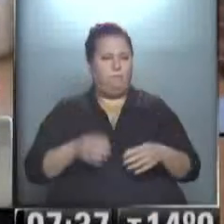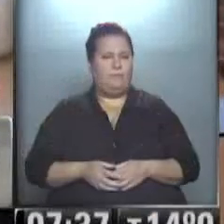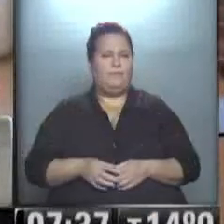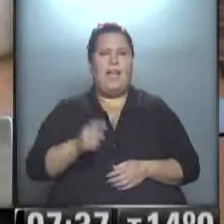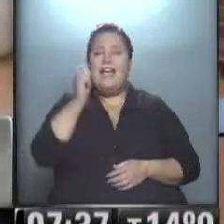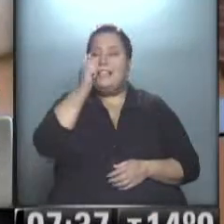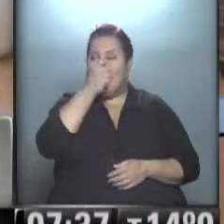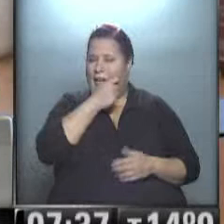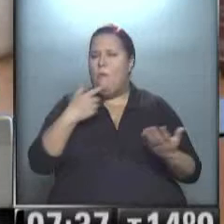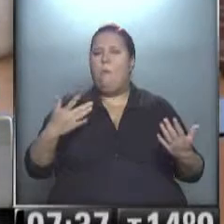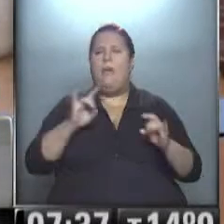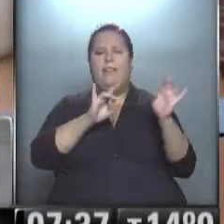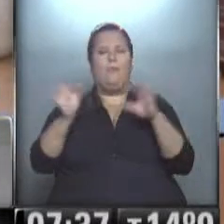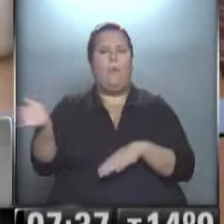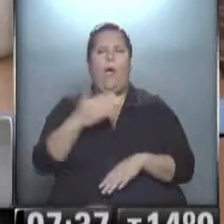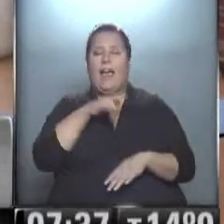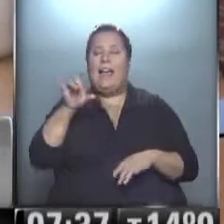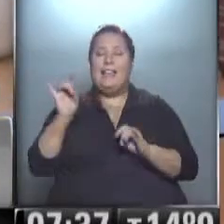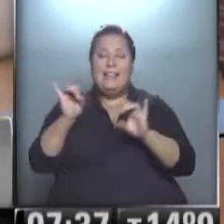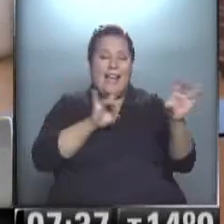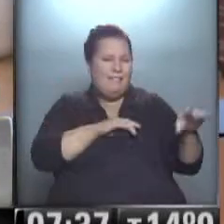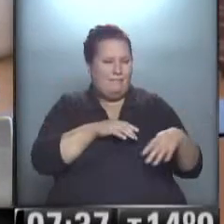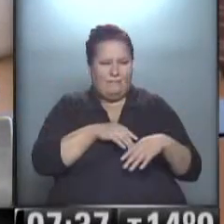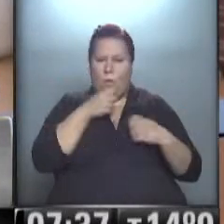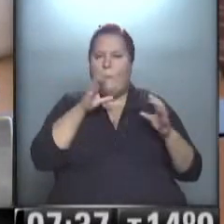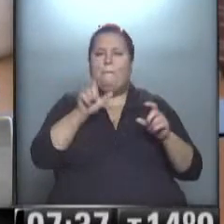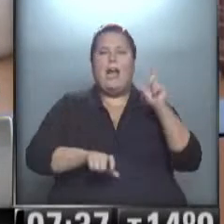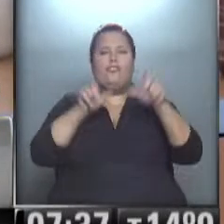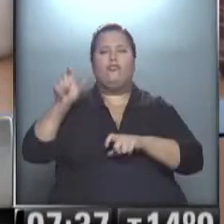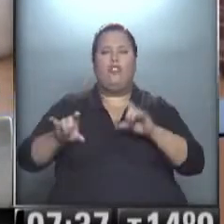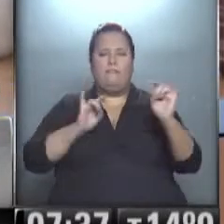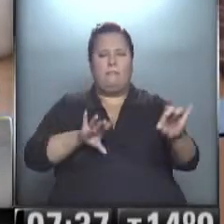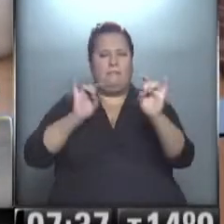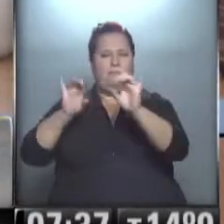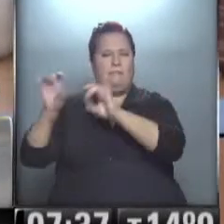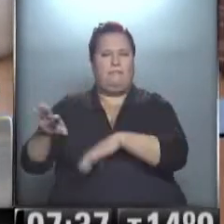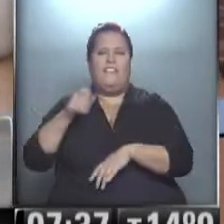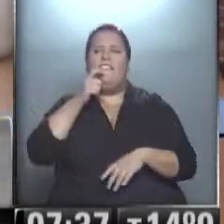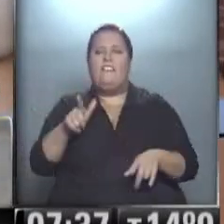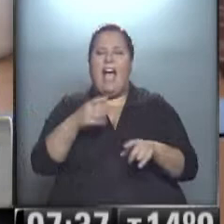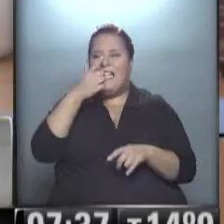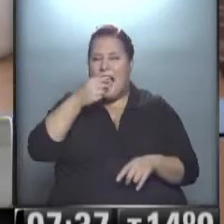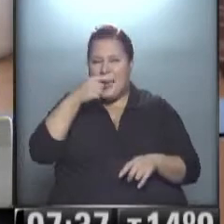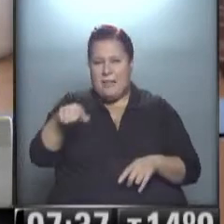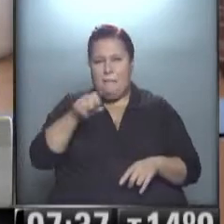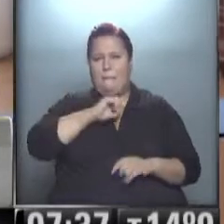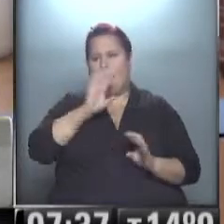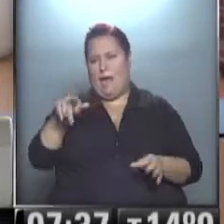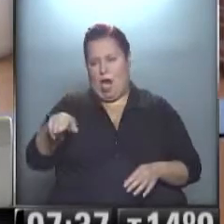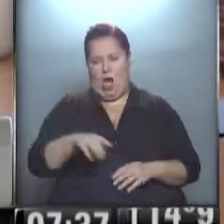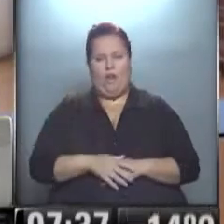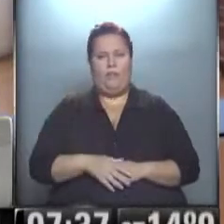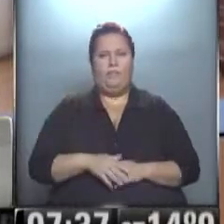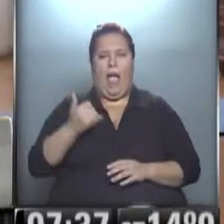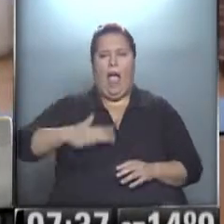sarampión puede afectar a todos el sarampión es un virus que se transmite de persona a persona mucho más fácil que la gripe inclusive que puede